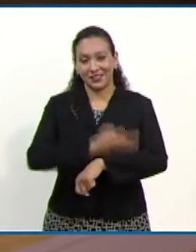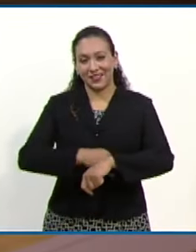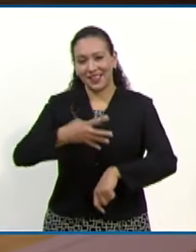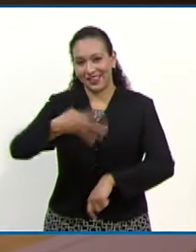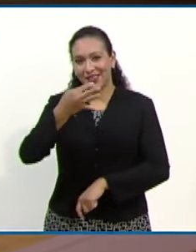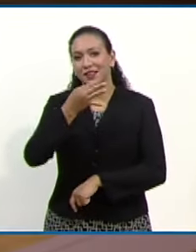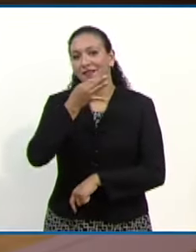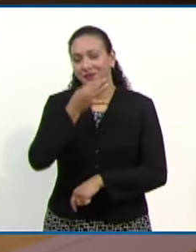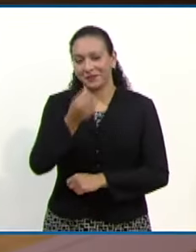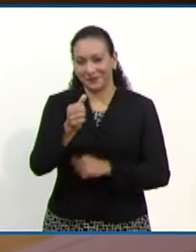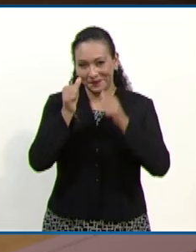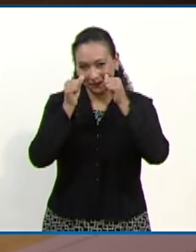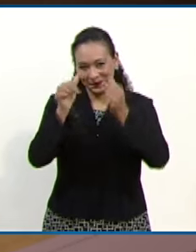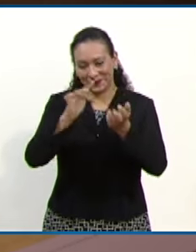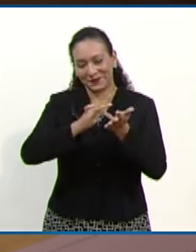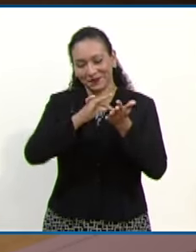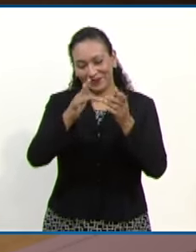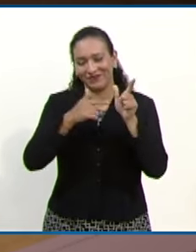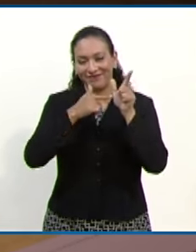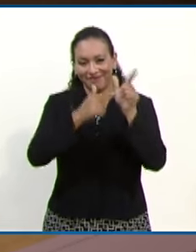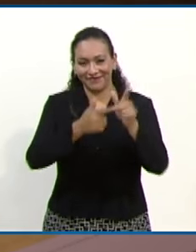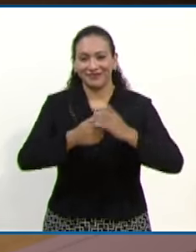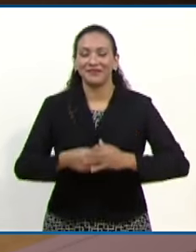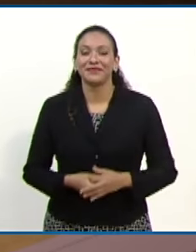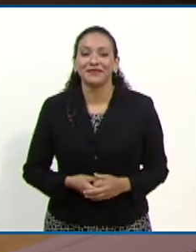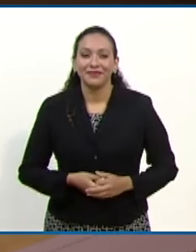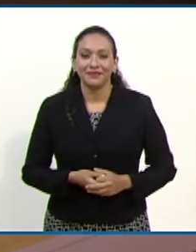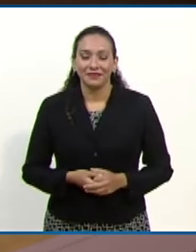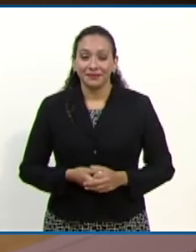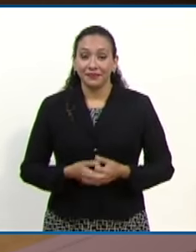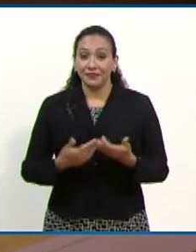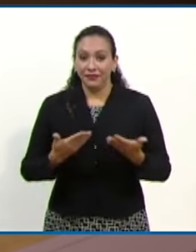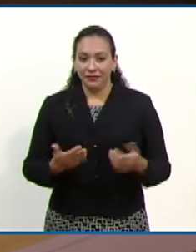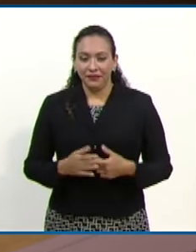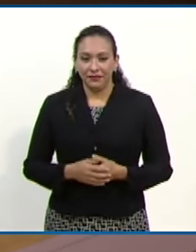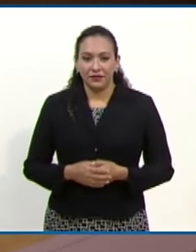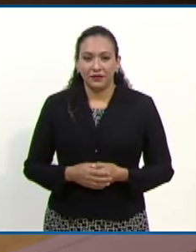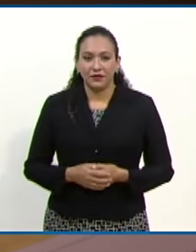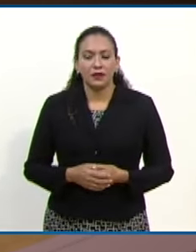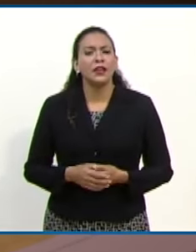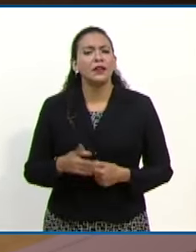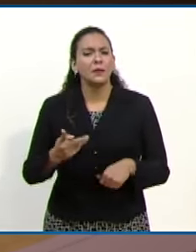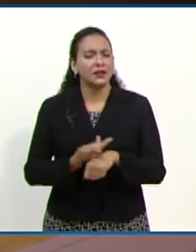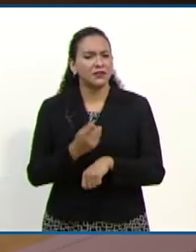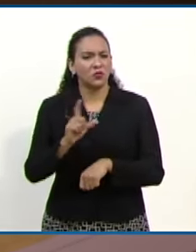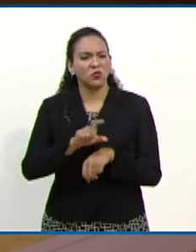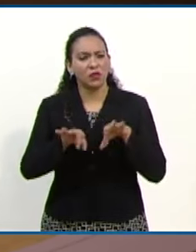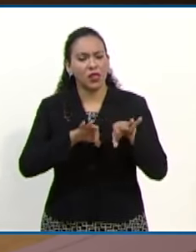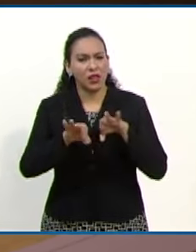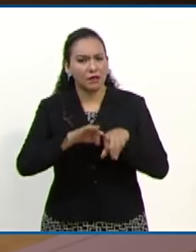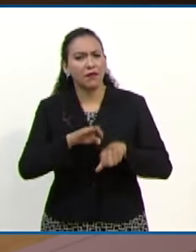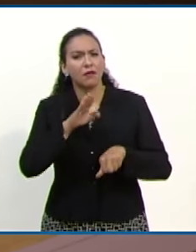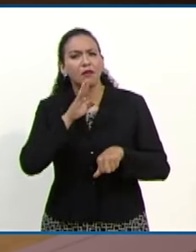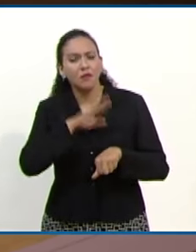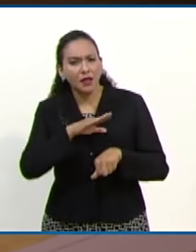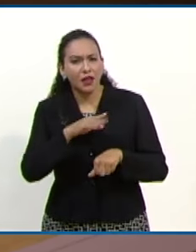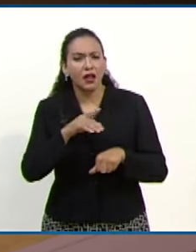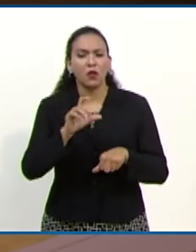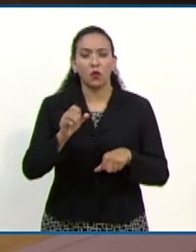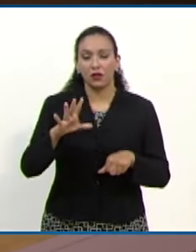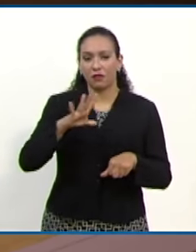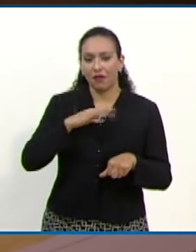Con 14 minutos. Gracias por continuar con nosotros. Tenemos más información. La suspensión es uno de los elementos más importantes en el juicio de